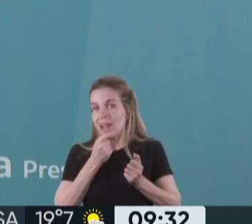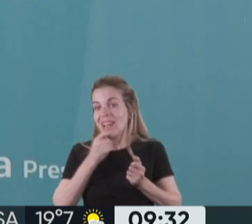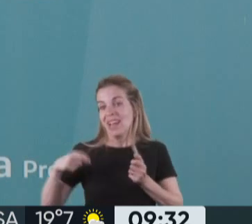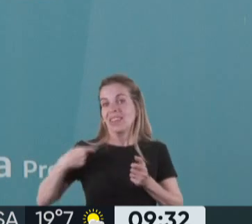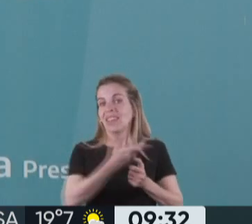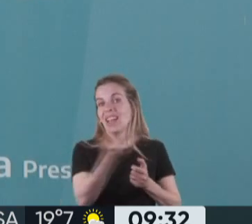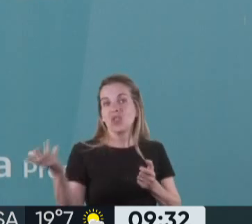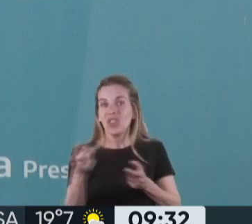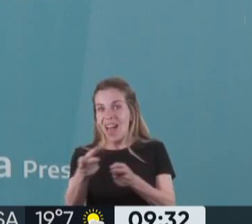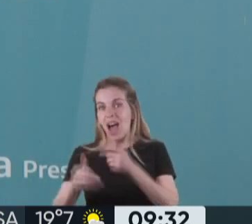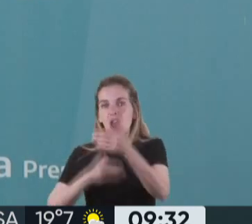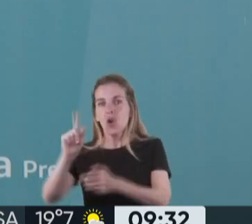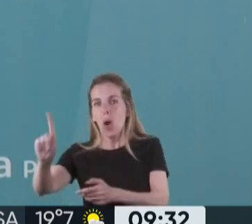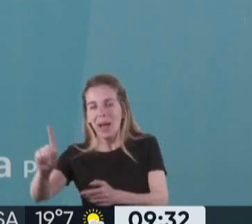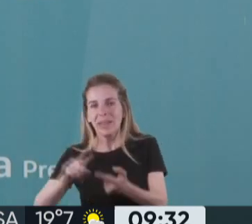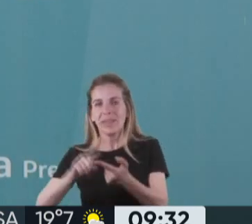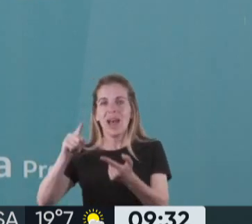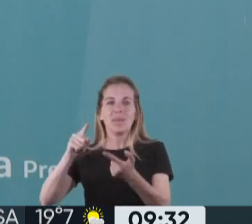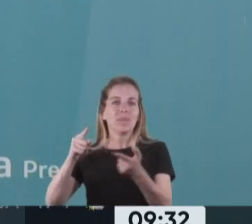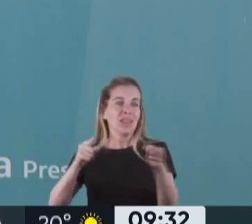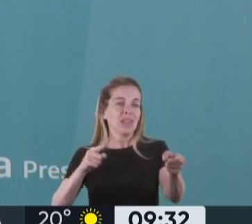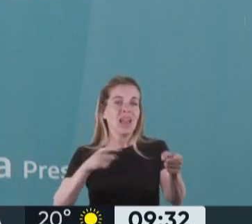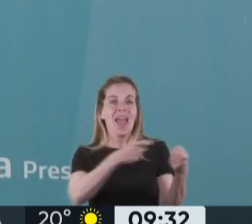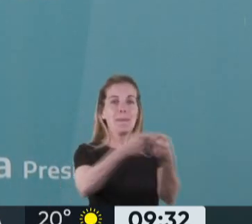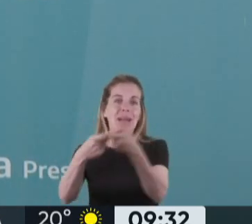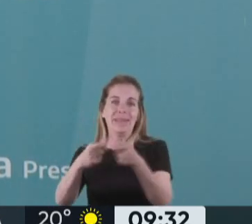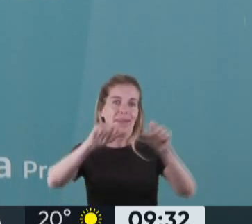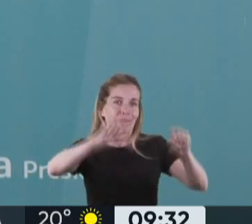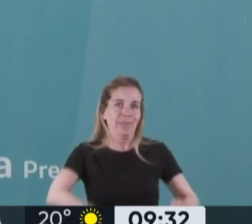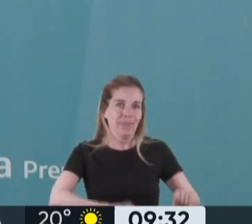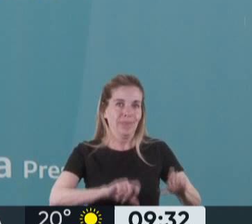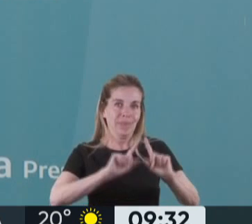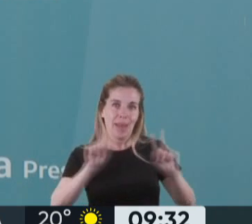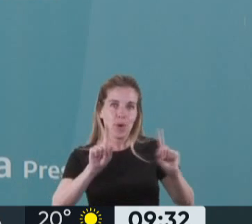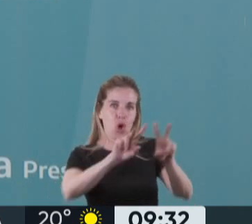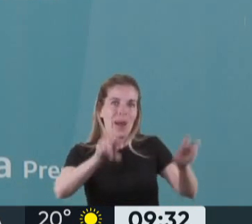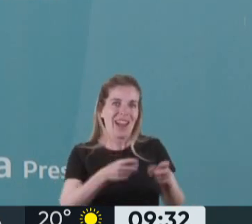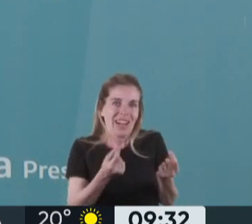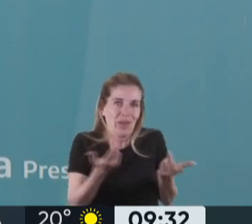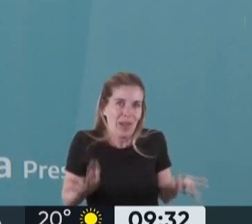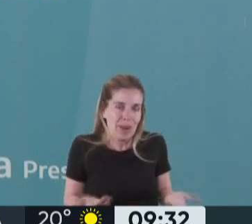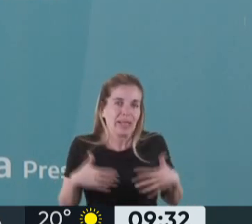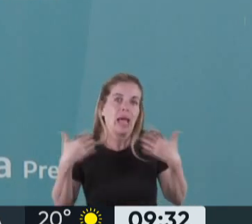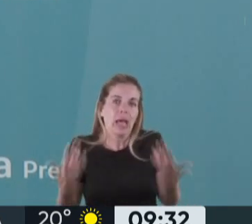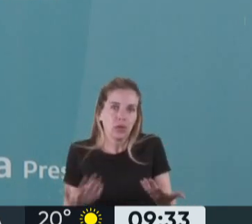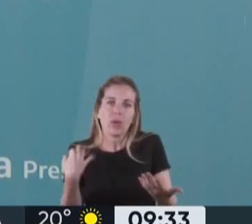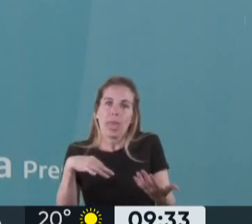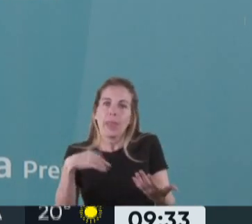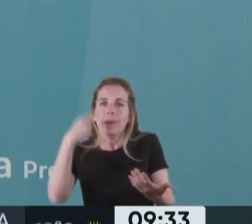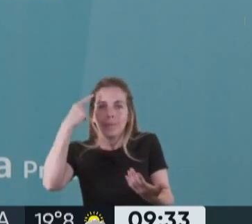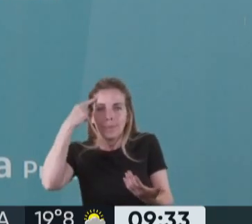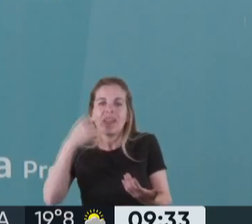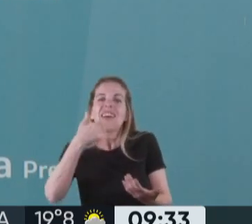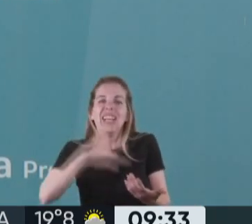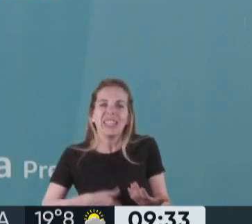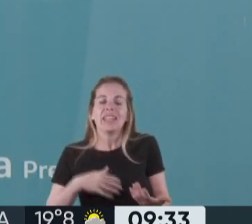no crece, no hay producción, no hay consumo, no hay empleo, y eso implica que tampoco les va a ir bien a las empresas de ellos, con lo cual cuando hablamos